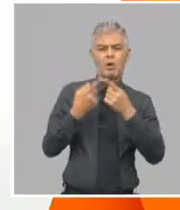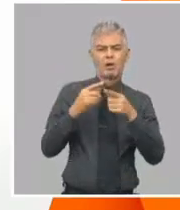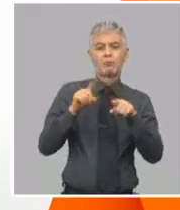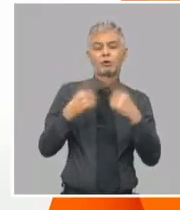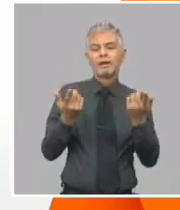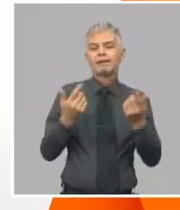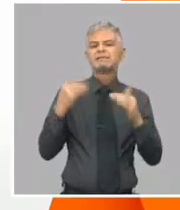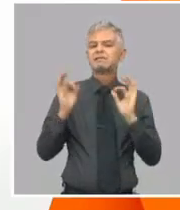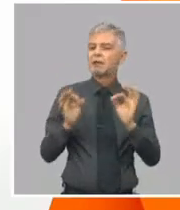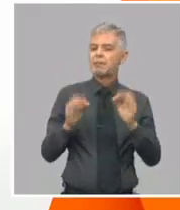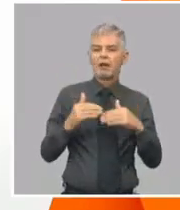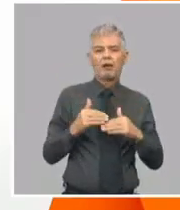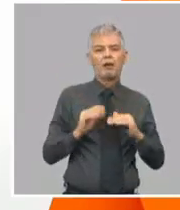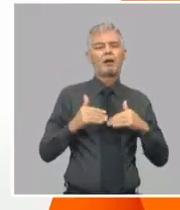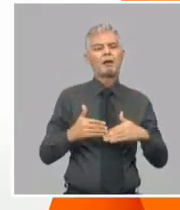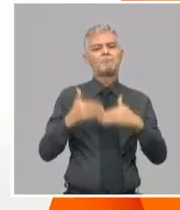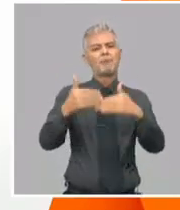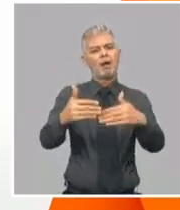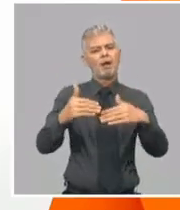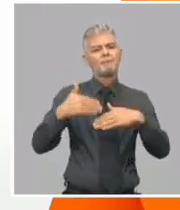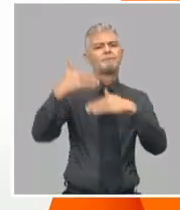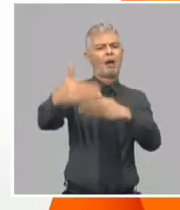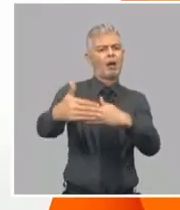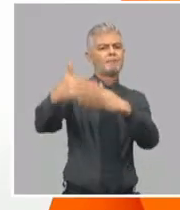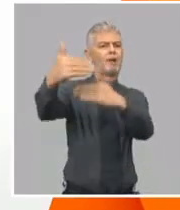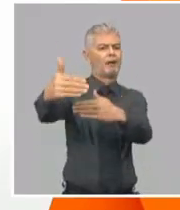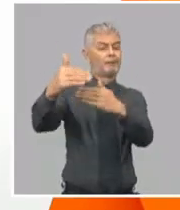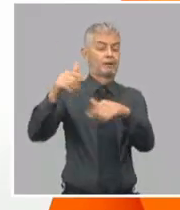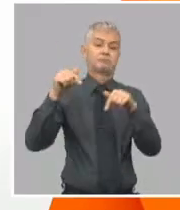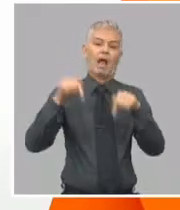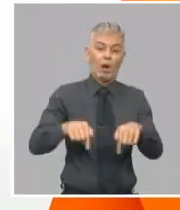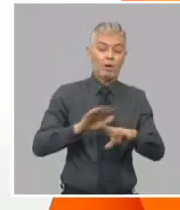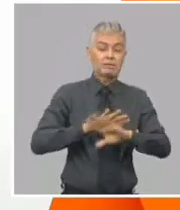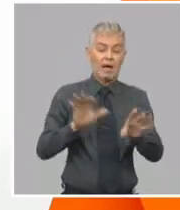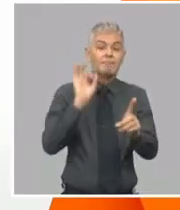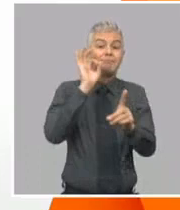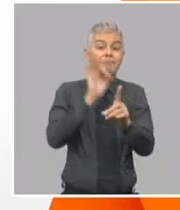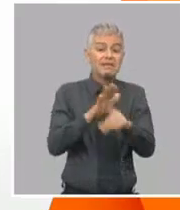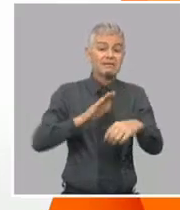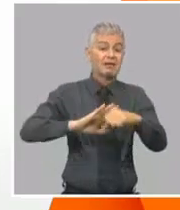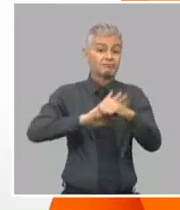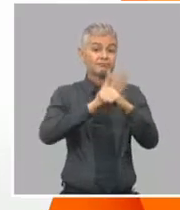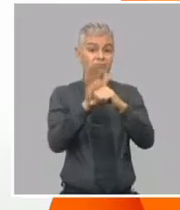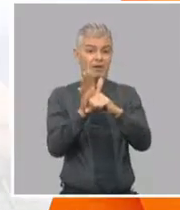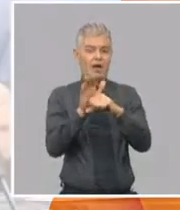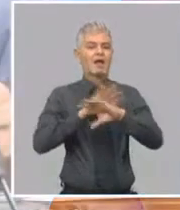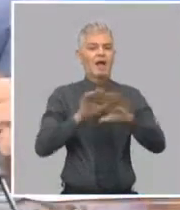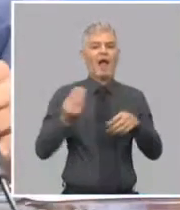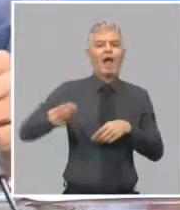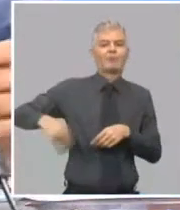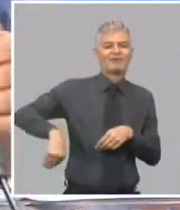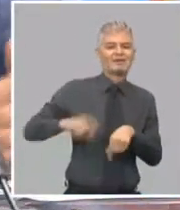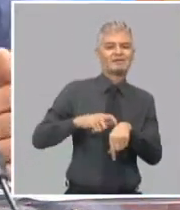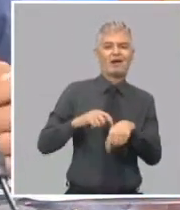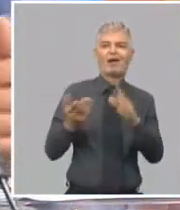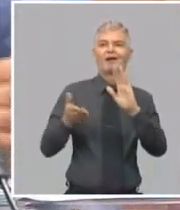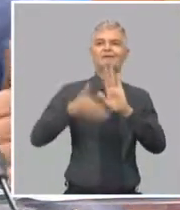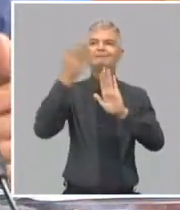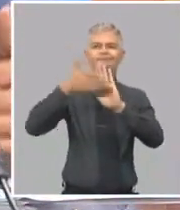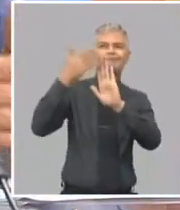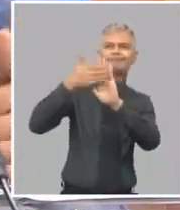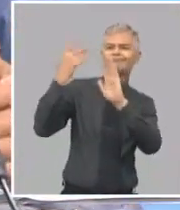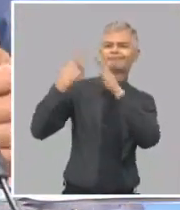esperando disponer de todos los recursos bueno desde que comenzó la cob y decidimos iniciarlo y luego hemos ido